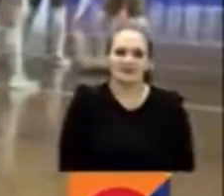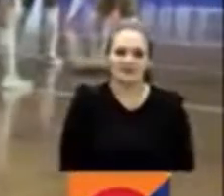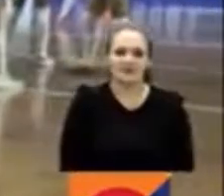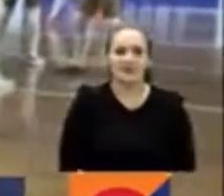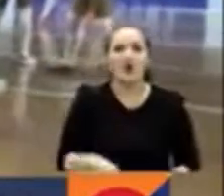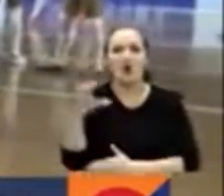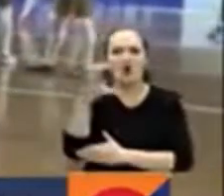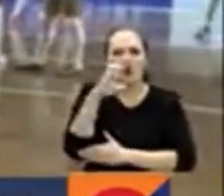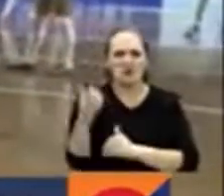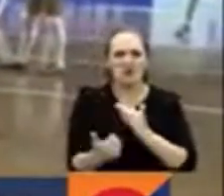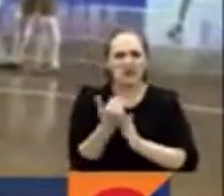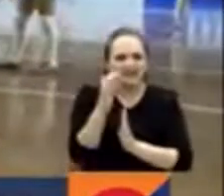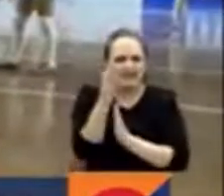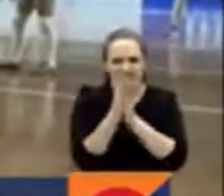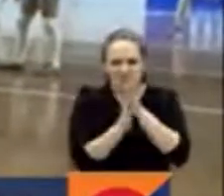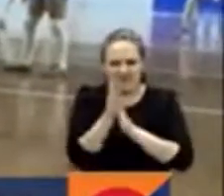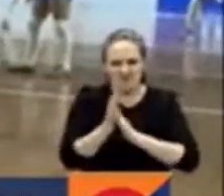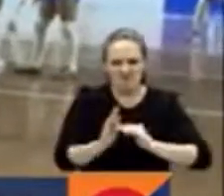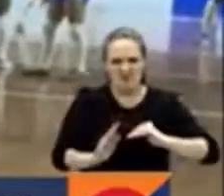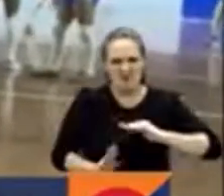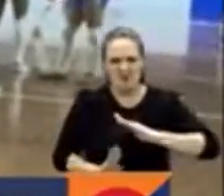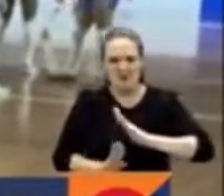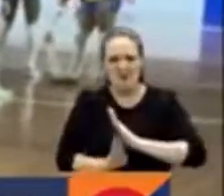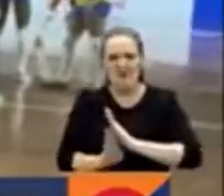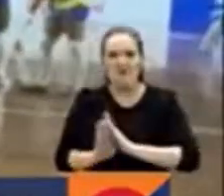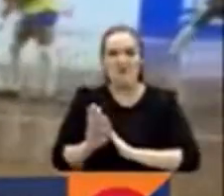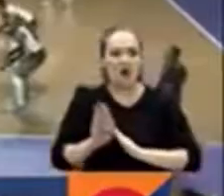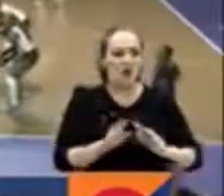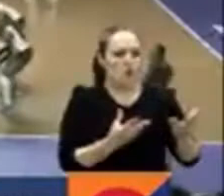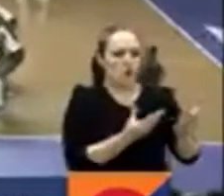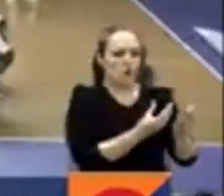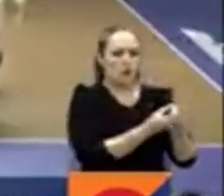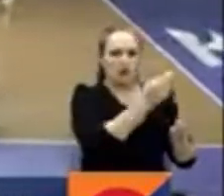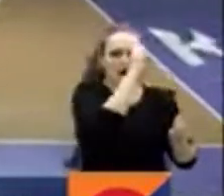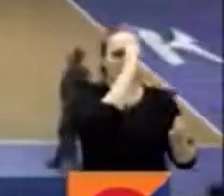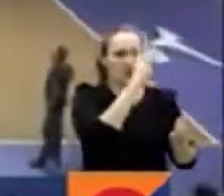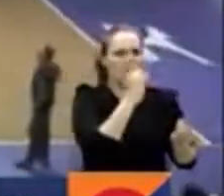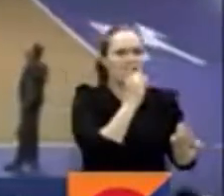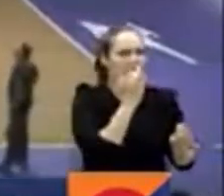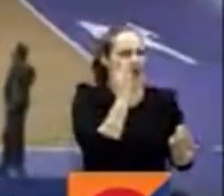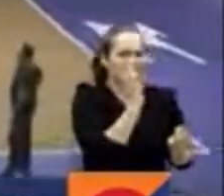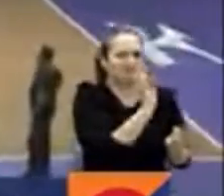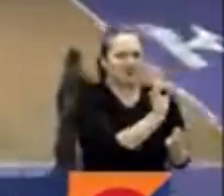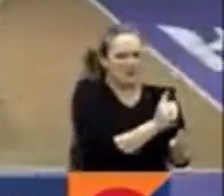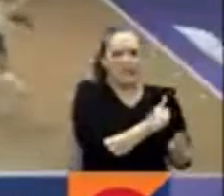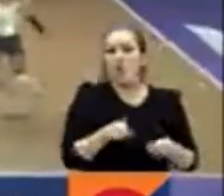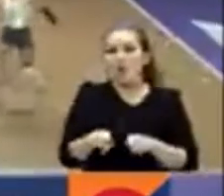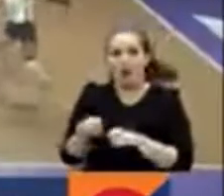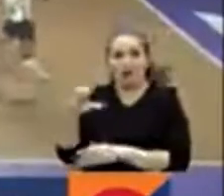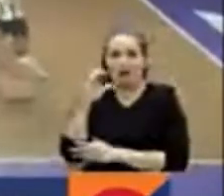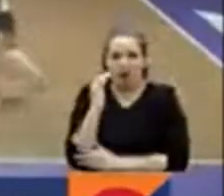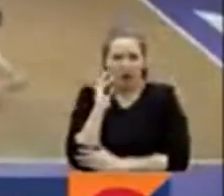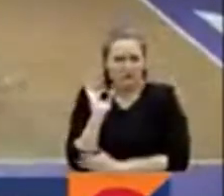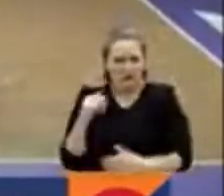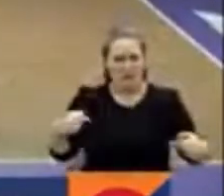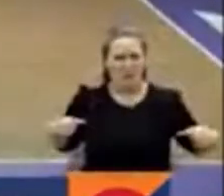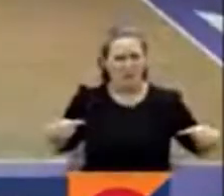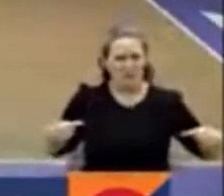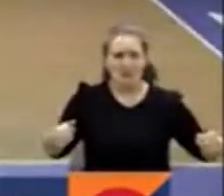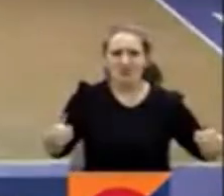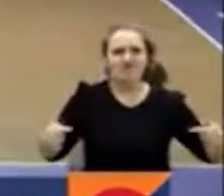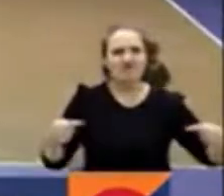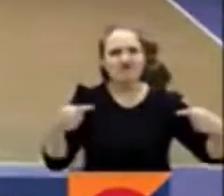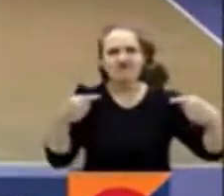Colombia empezó enérgica y propositiva ante sus rivales, que llegaban como ellas, invictas a la gran final. Con comodidad y la posibilidad de vulnerar la